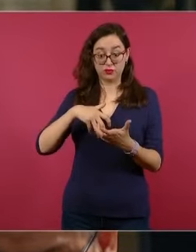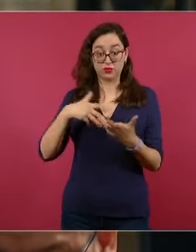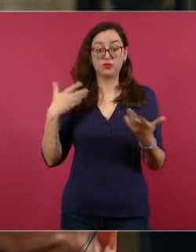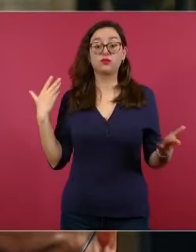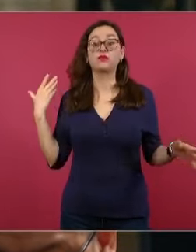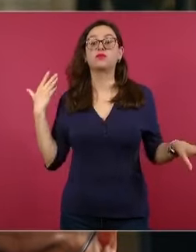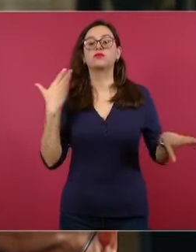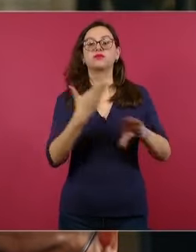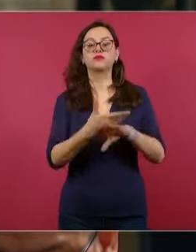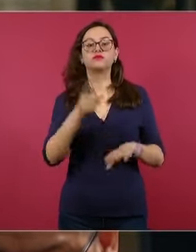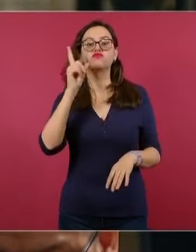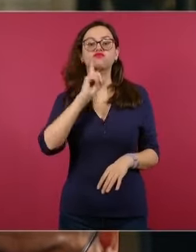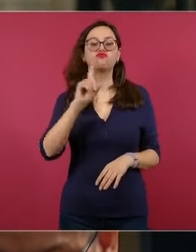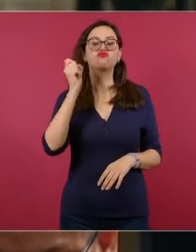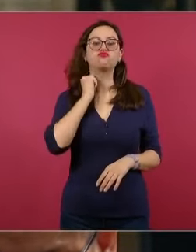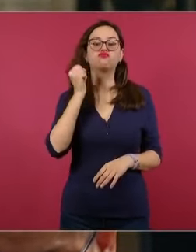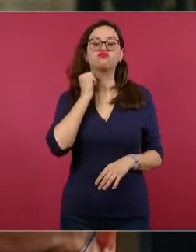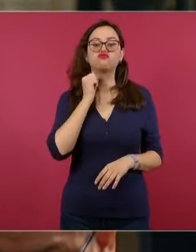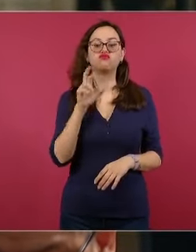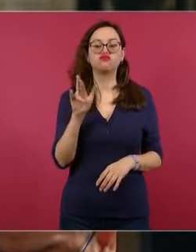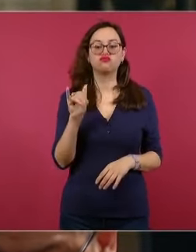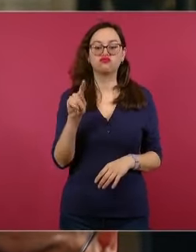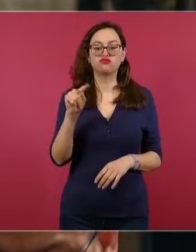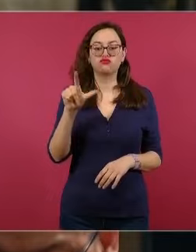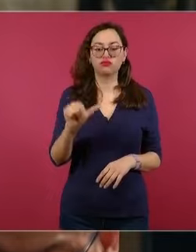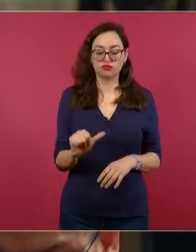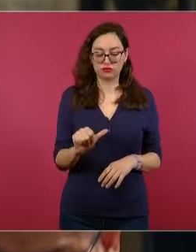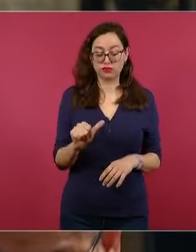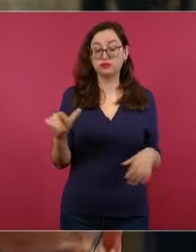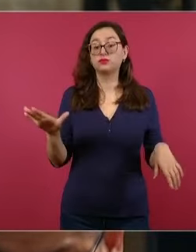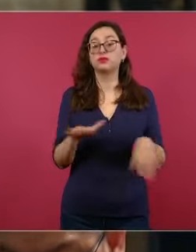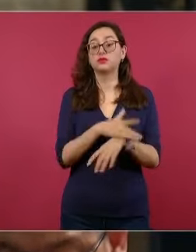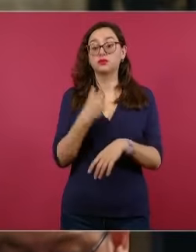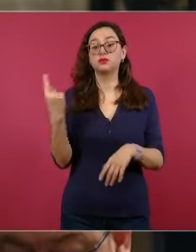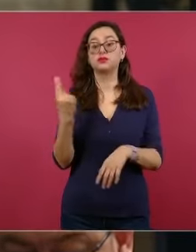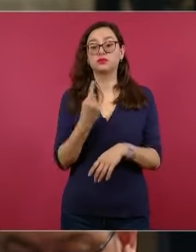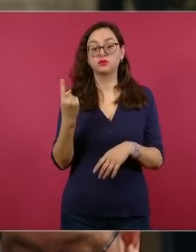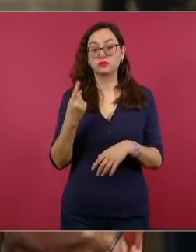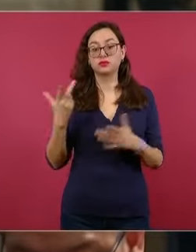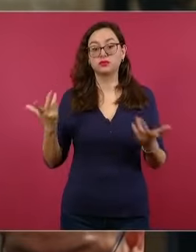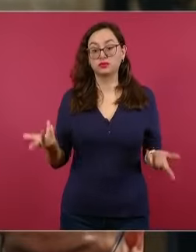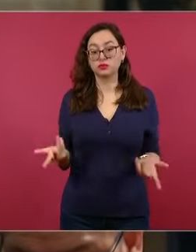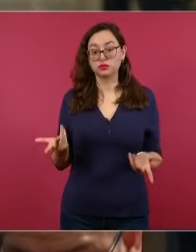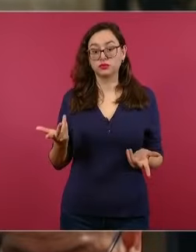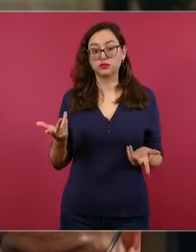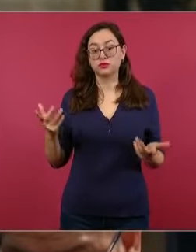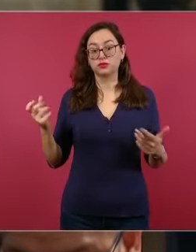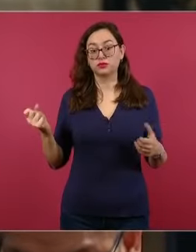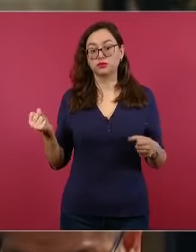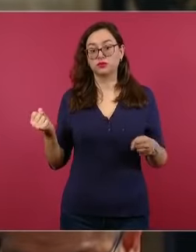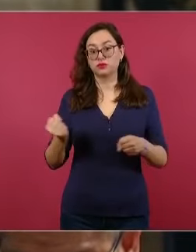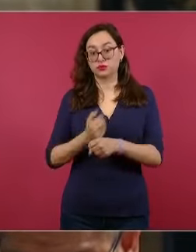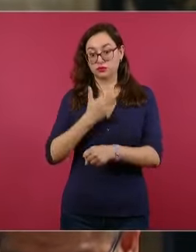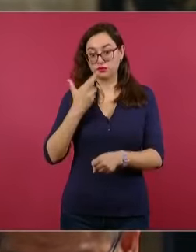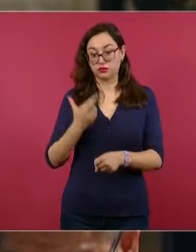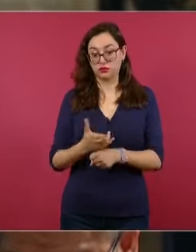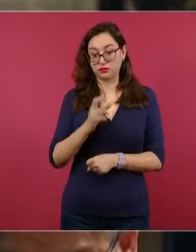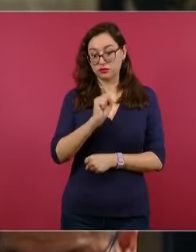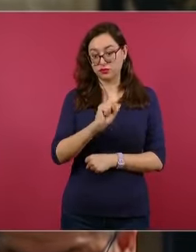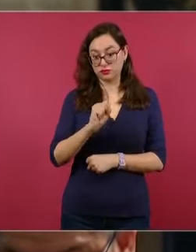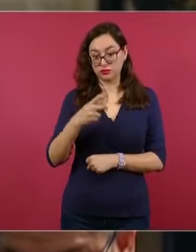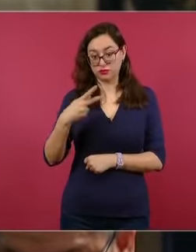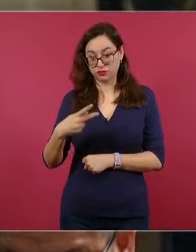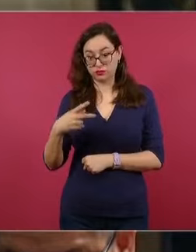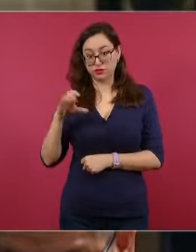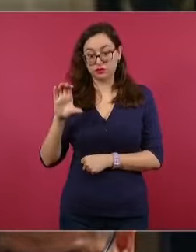la senaduría que es Rita osala Rodríguez hermana de la secretaria de seguridad el pasado fin de semana